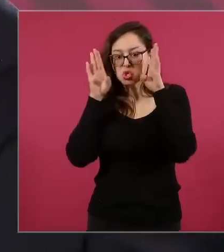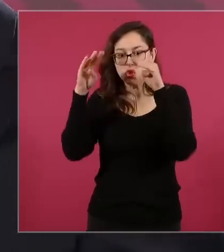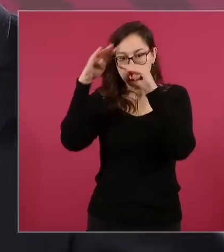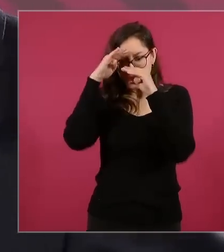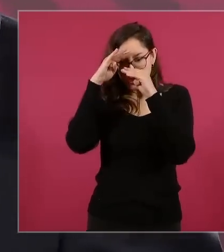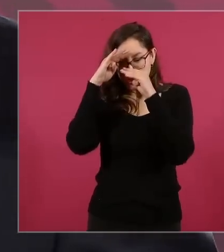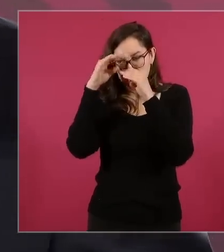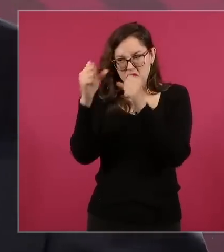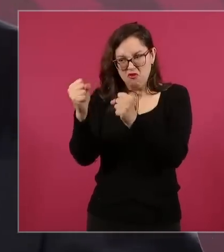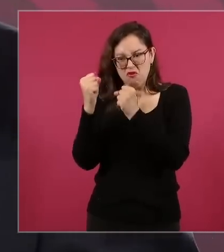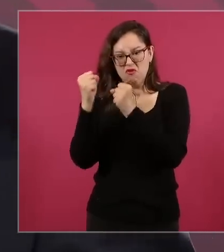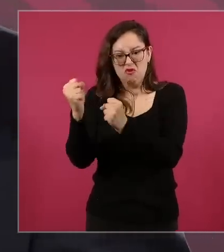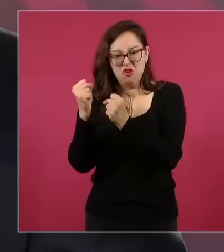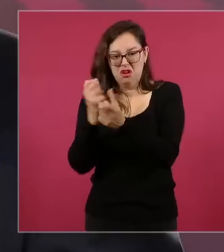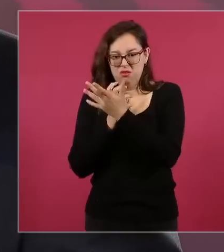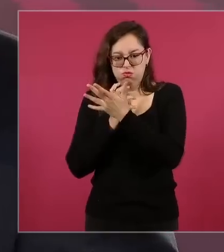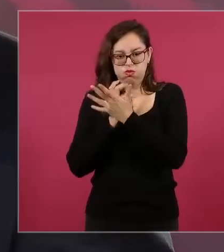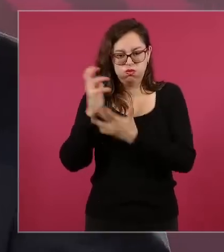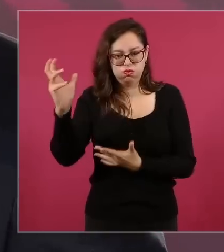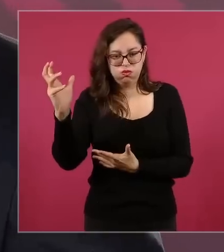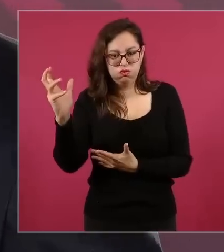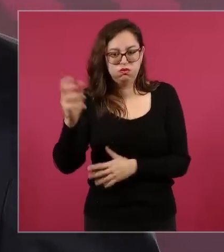conservadores extremos.